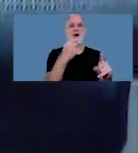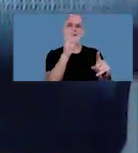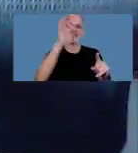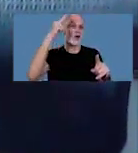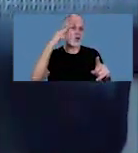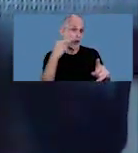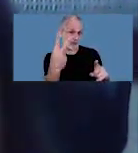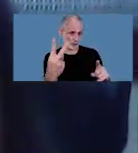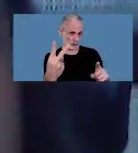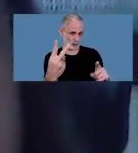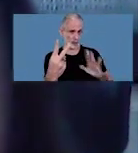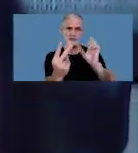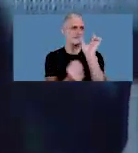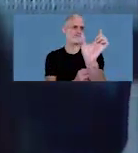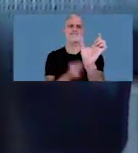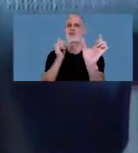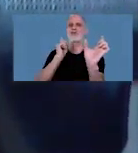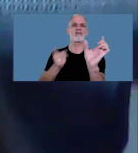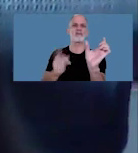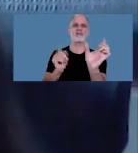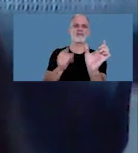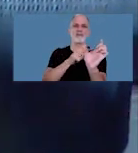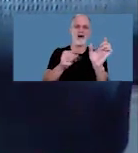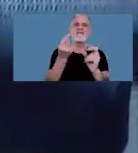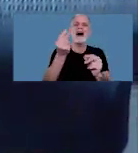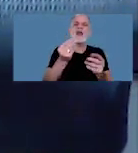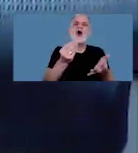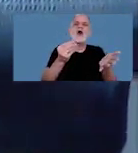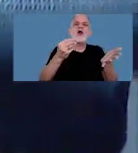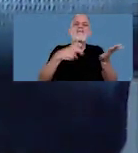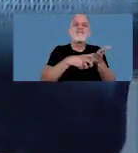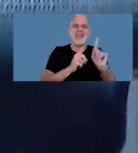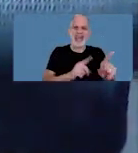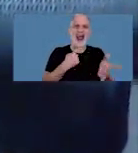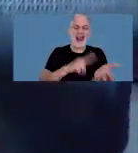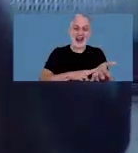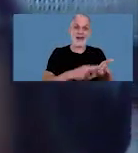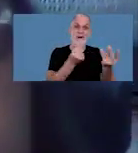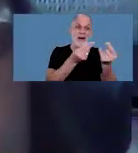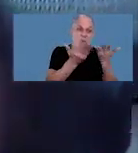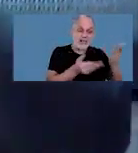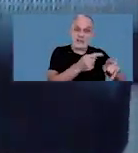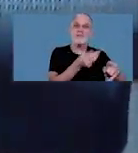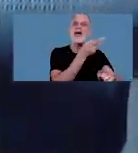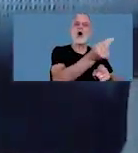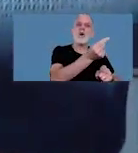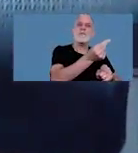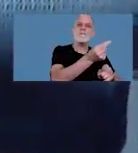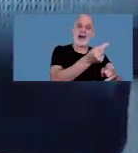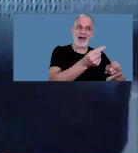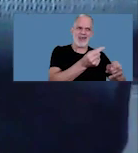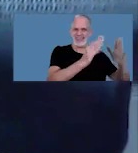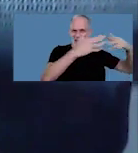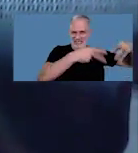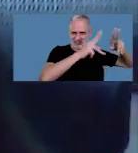9,092. Es el valor fiscal. Recuerden que en la evaluación de inmuebles, el valor de compra o adquisición del